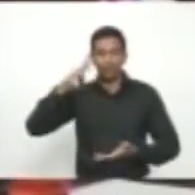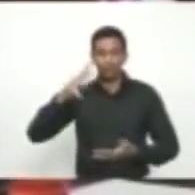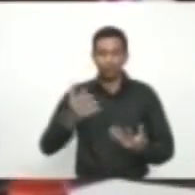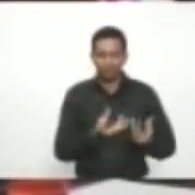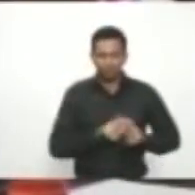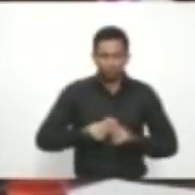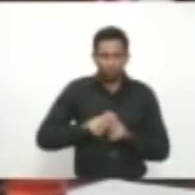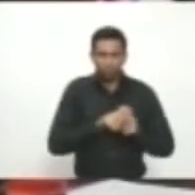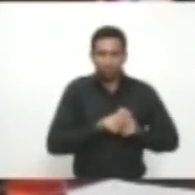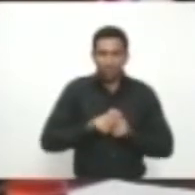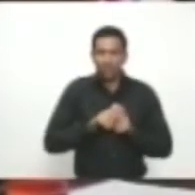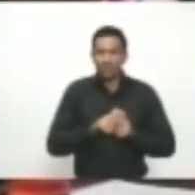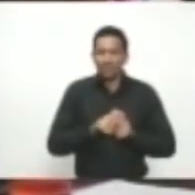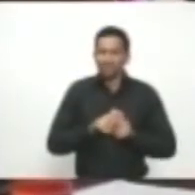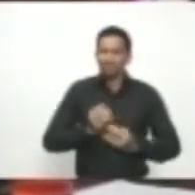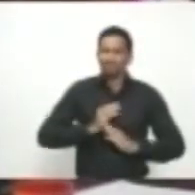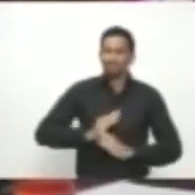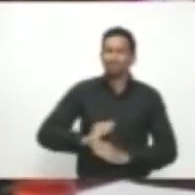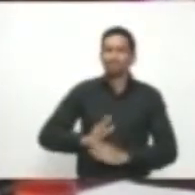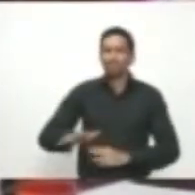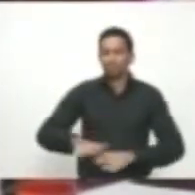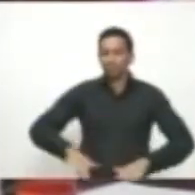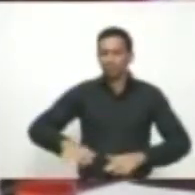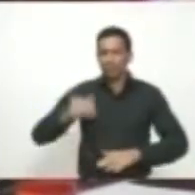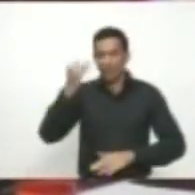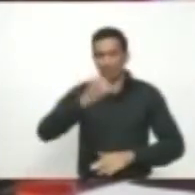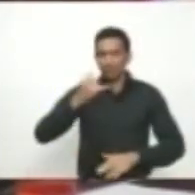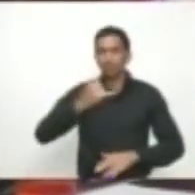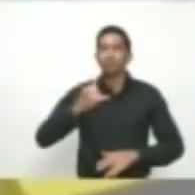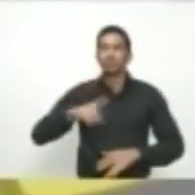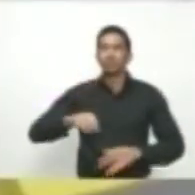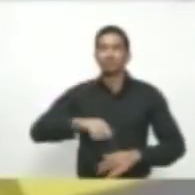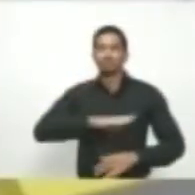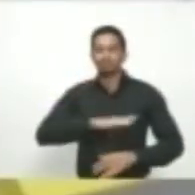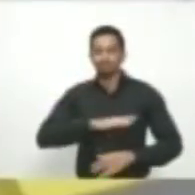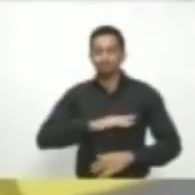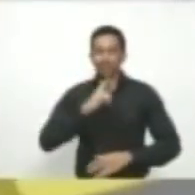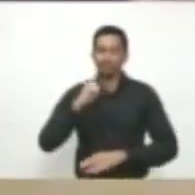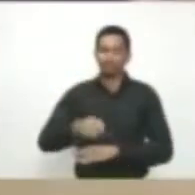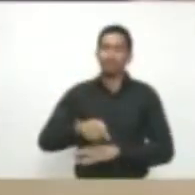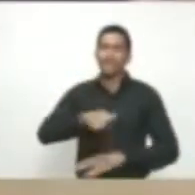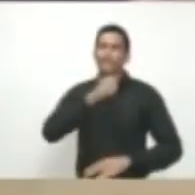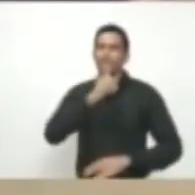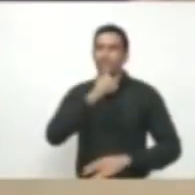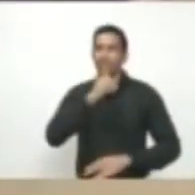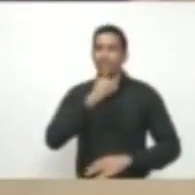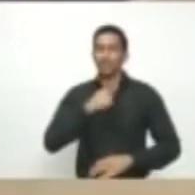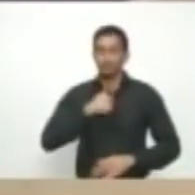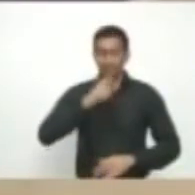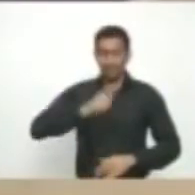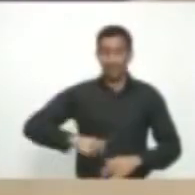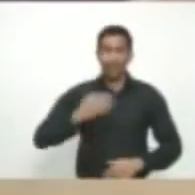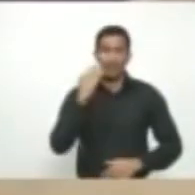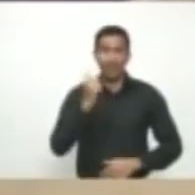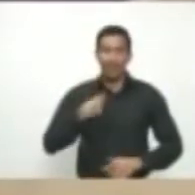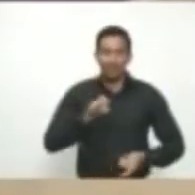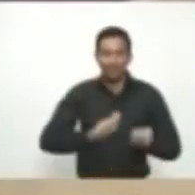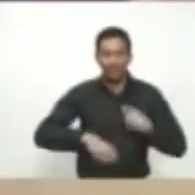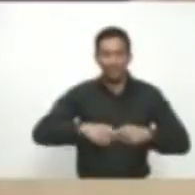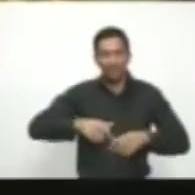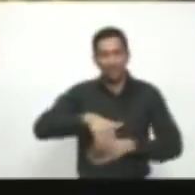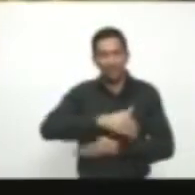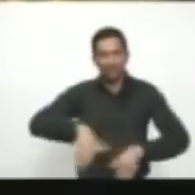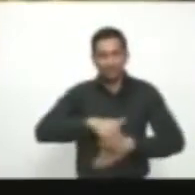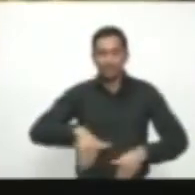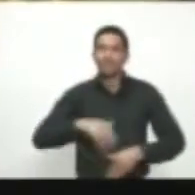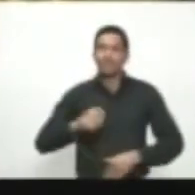a las zonas azules, el distrito las privatizó por decreto, pero una vendedora ambulante que se vio afectada por la medida tuteló ante la Corte